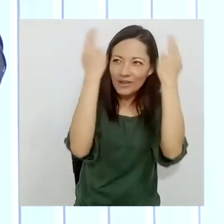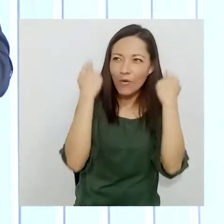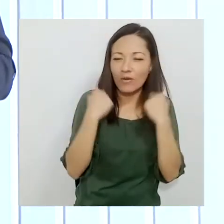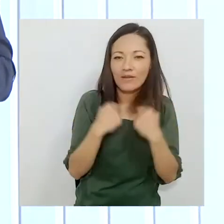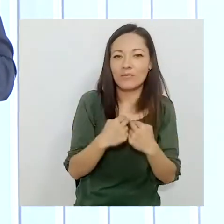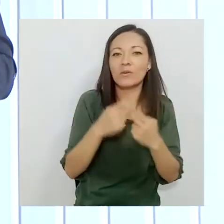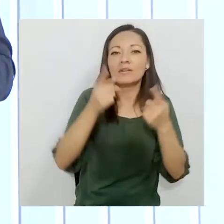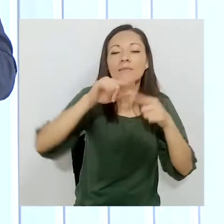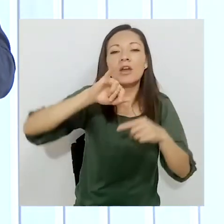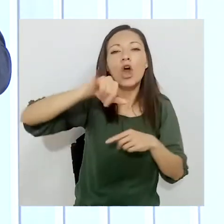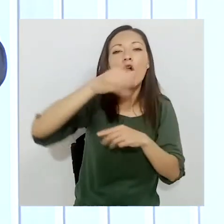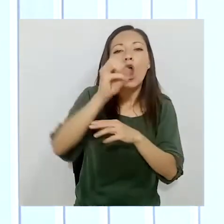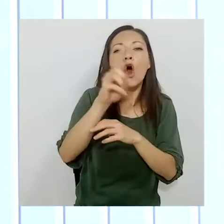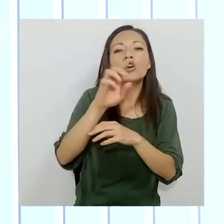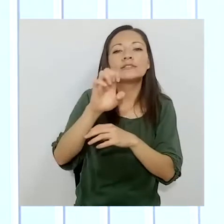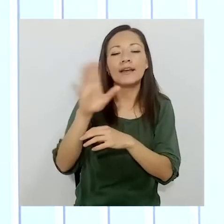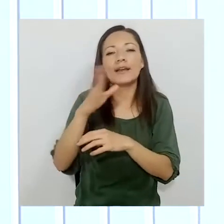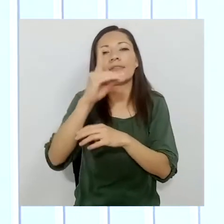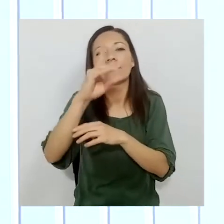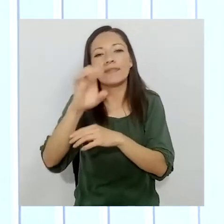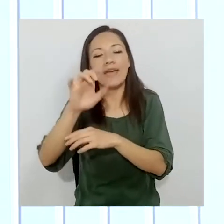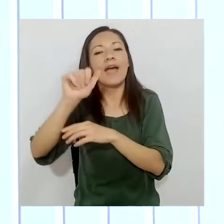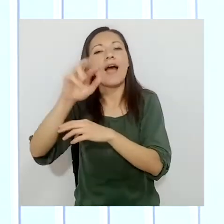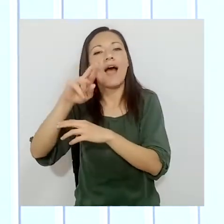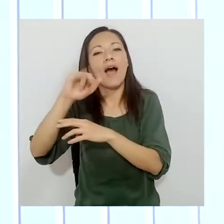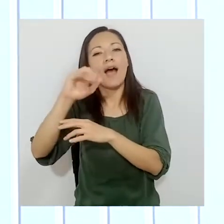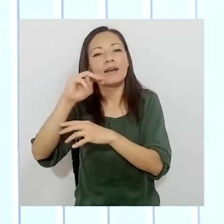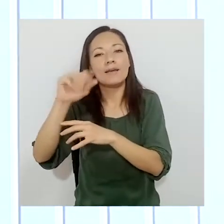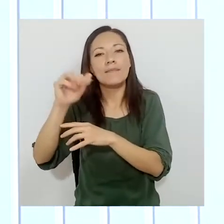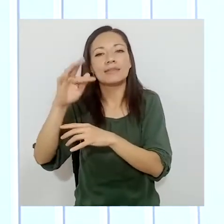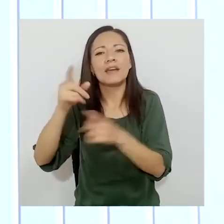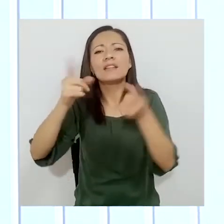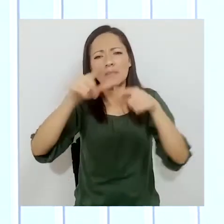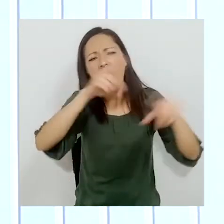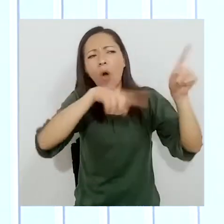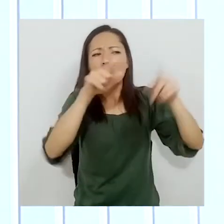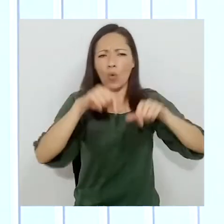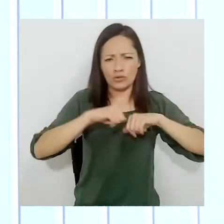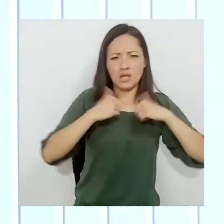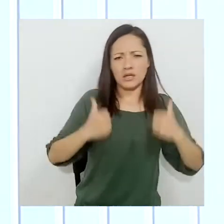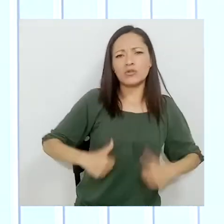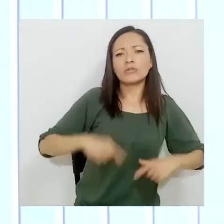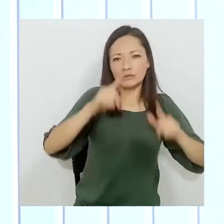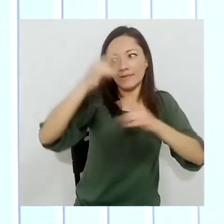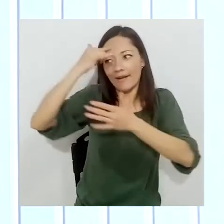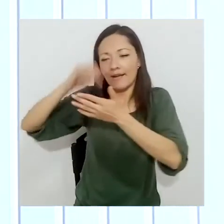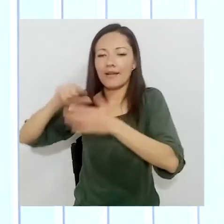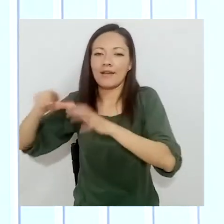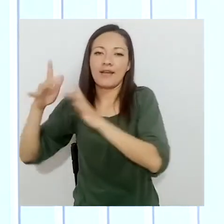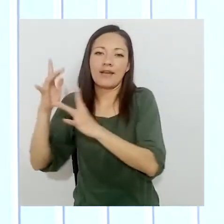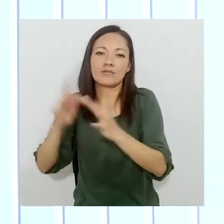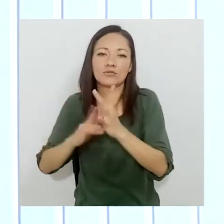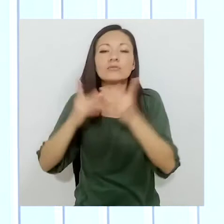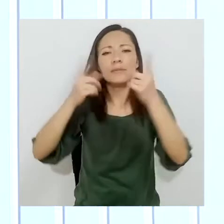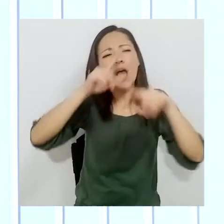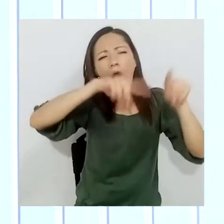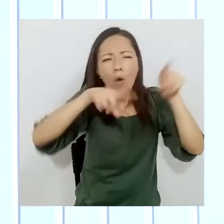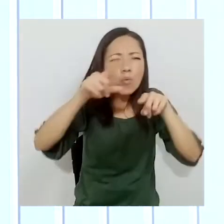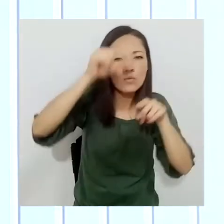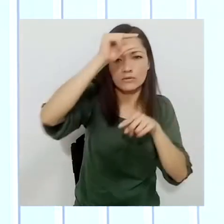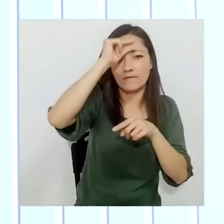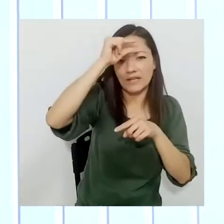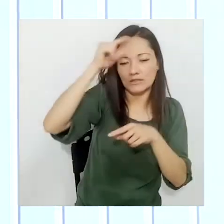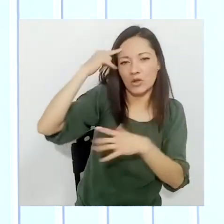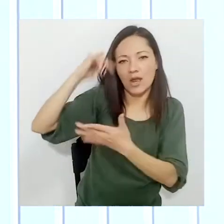Arimatea. Muchos de los sacerdotes creyeron en él, muchos de los rabinos creyeron en él, muchos de los fariseos creyeron